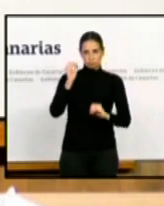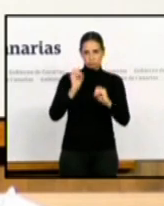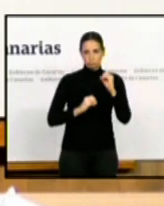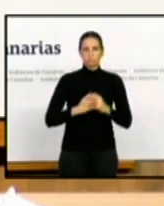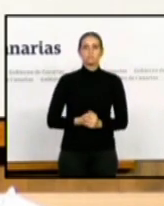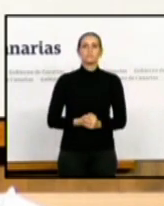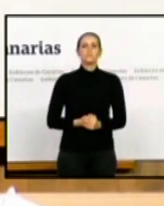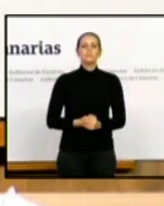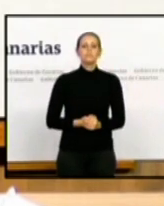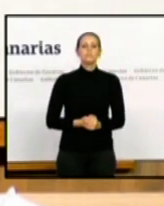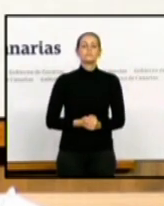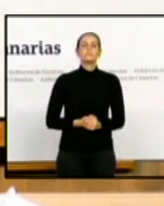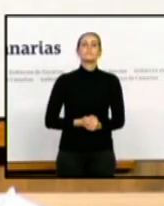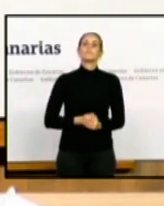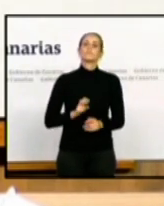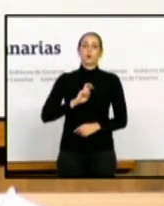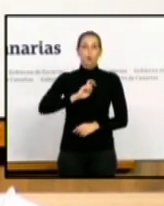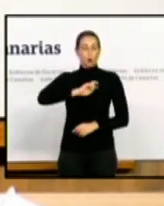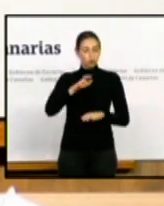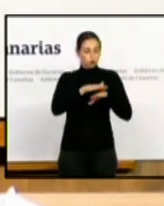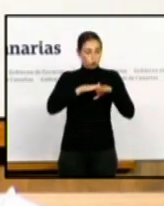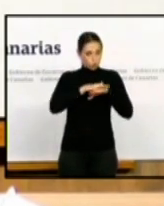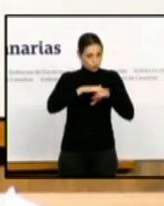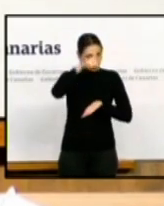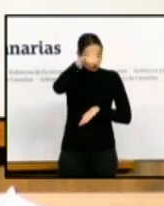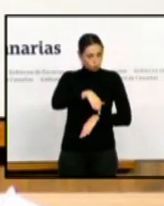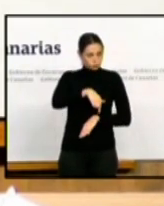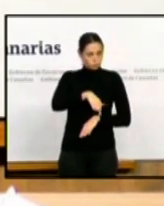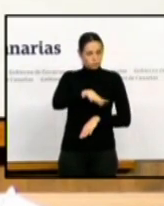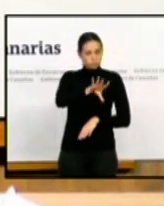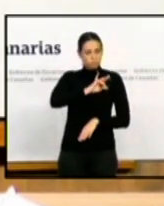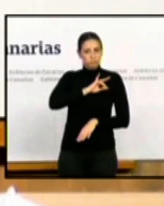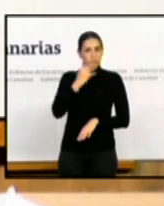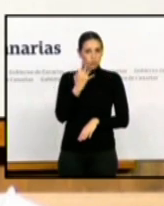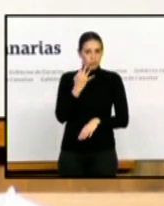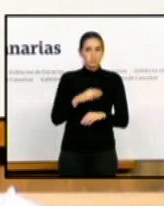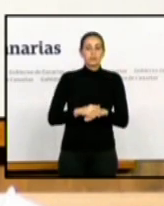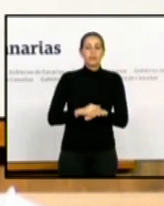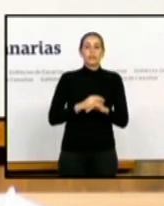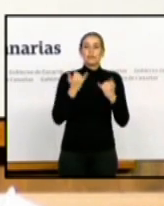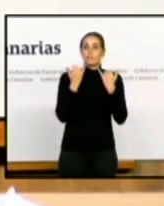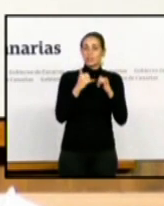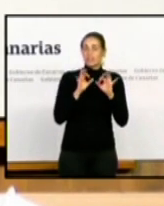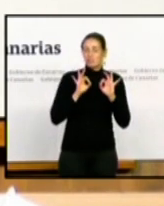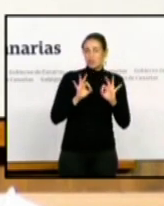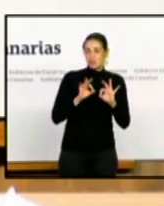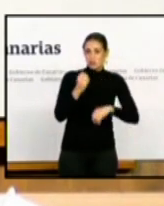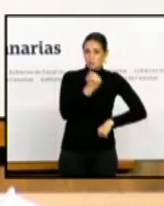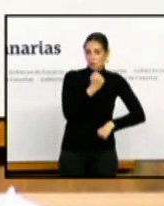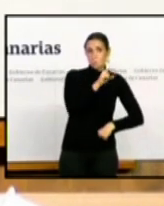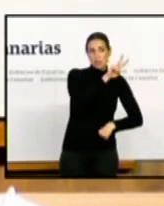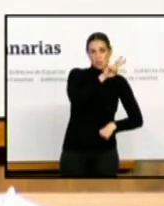También el Consejo de Gobierno de hoy establece para la isla de Tenerife que las fiestas claves de Navidad, es decir, el 24,